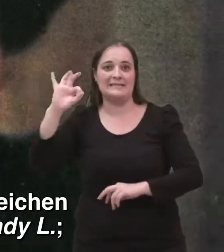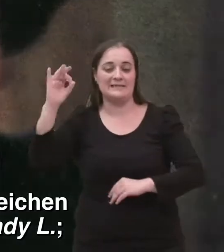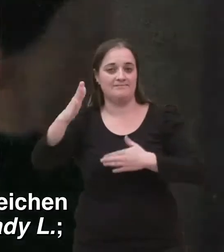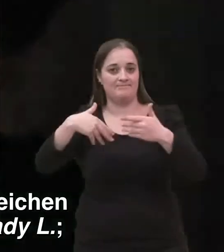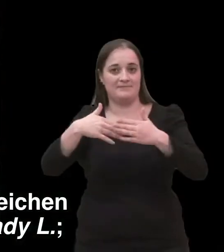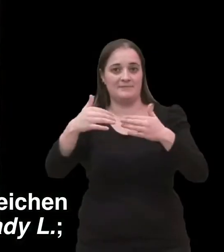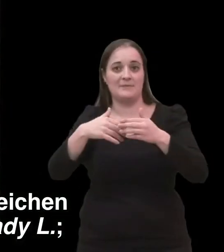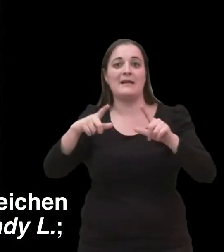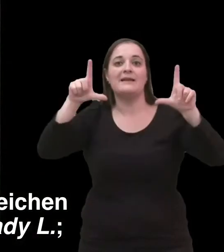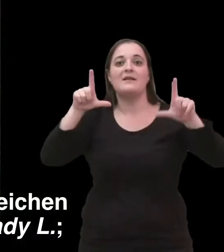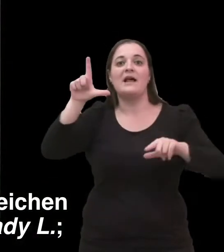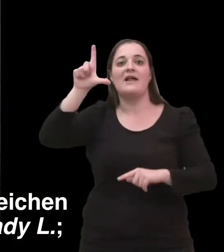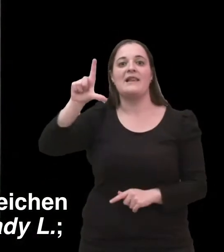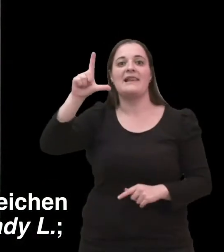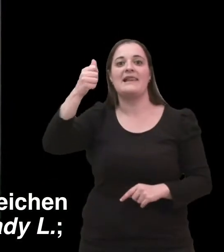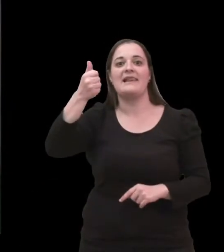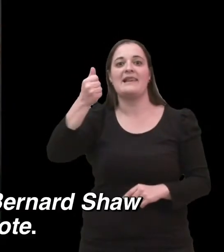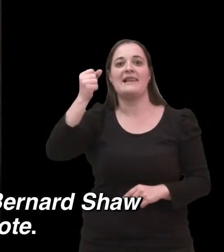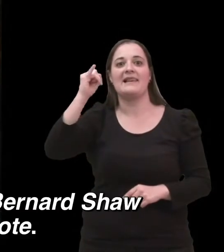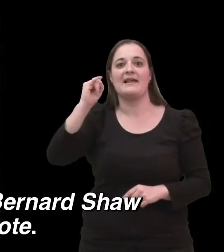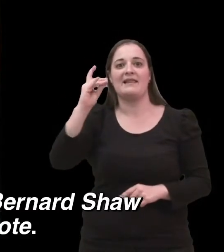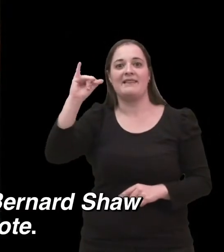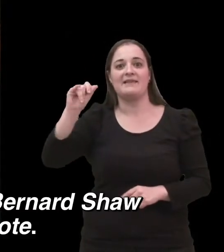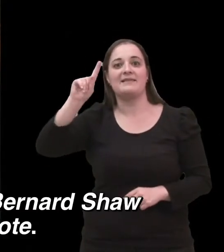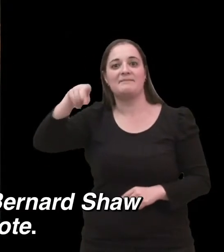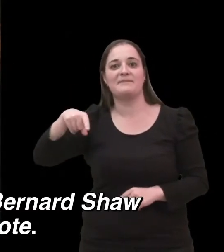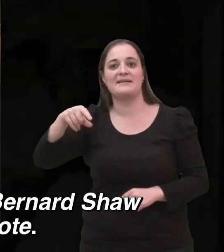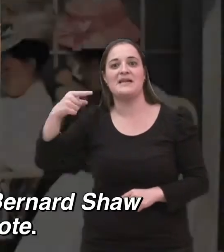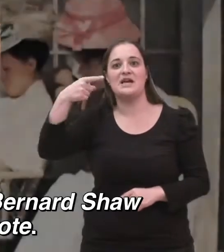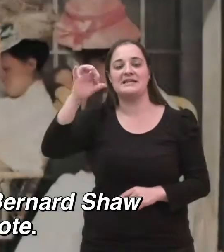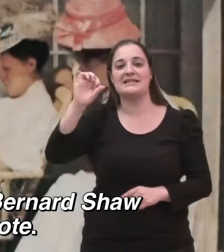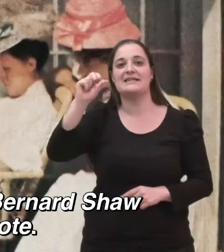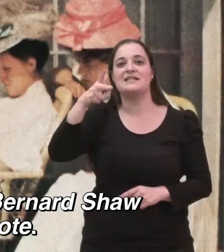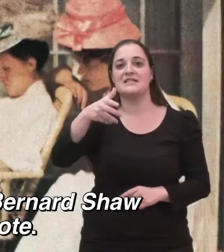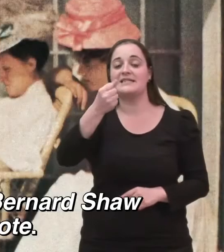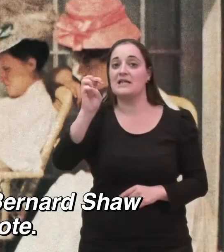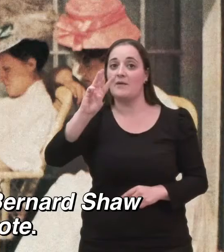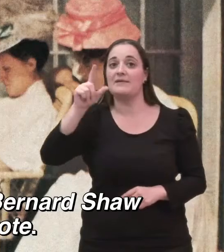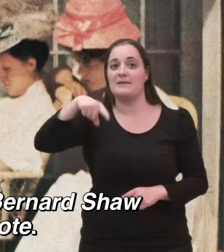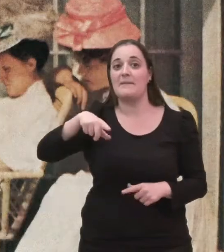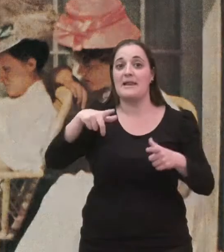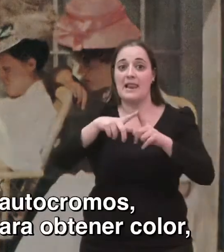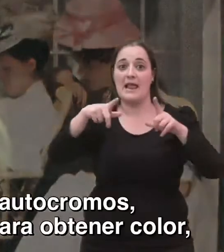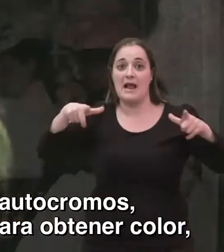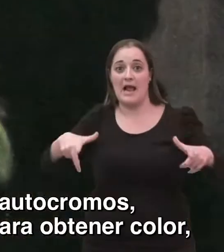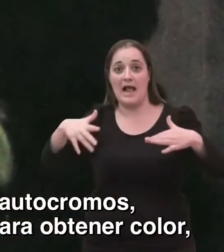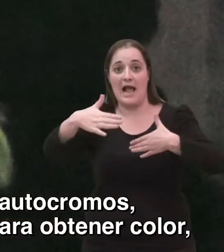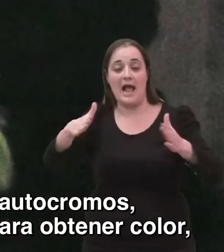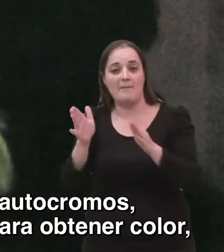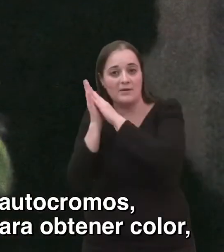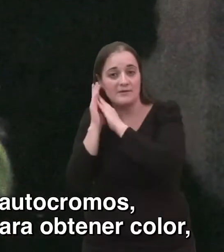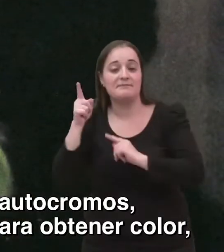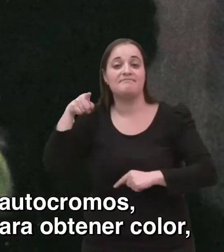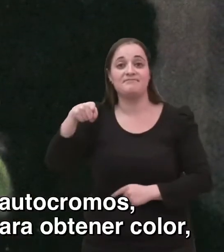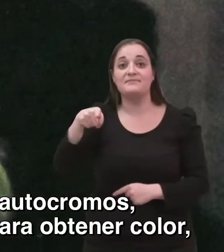Steichen, Retrato de Lady L, Retrato de George Bernard Shaw y El camarote. Se trata además